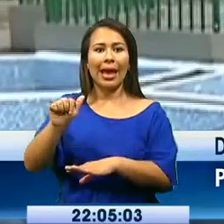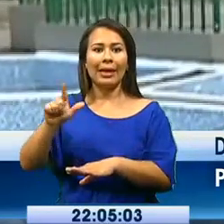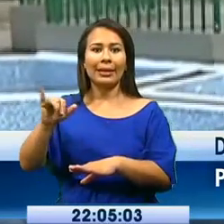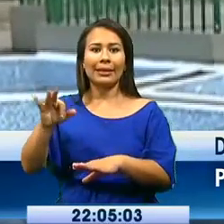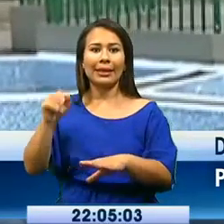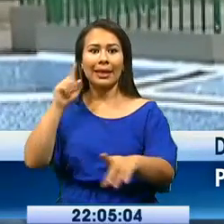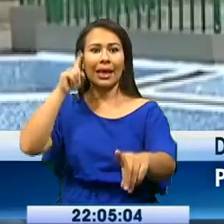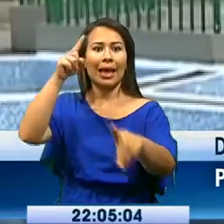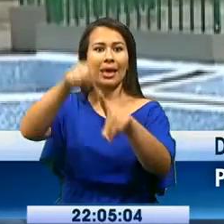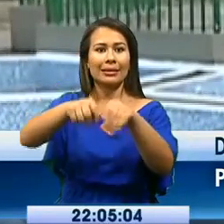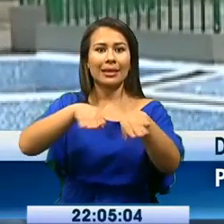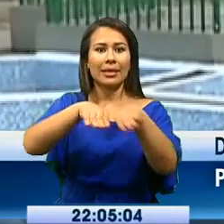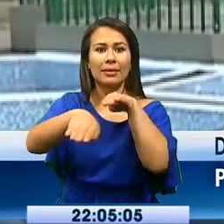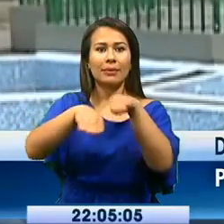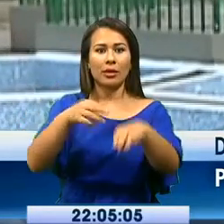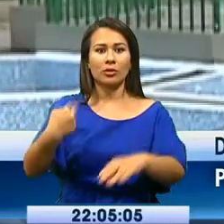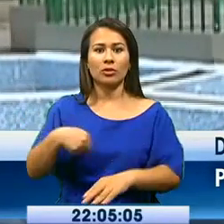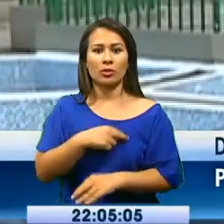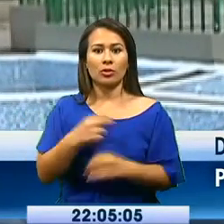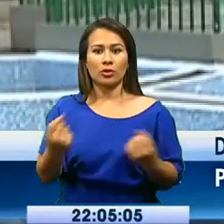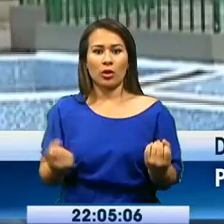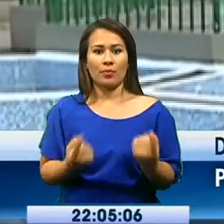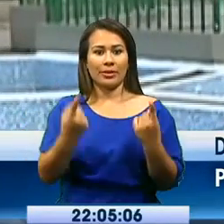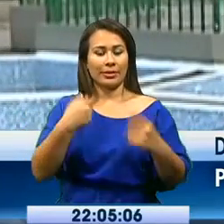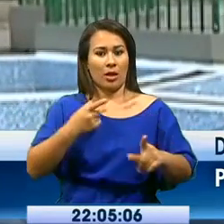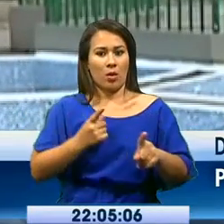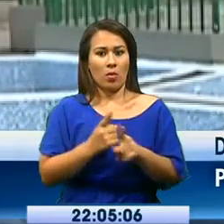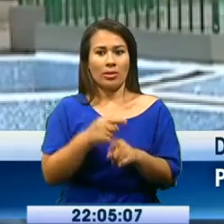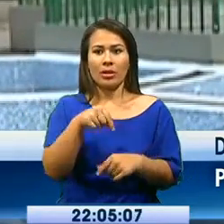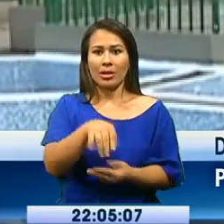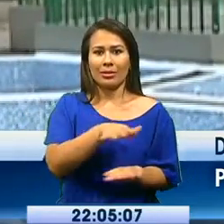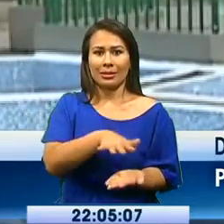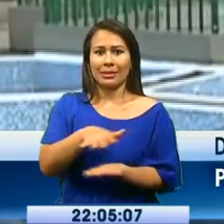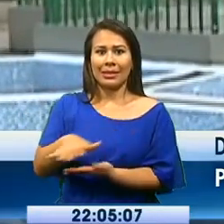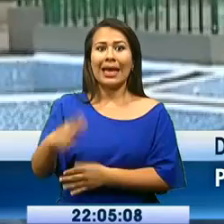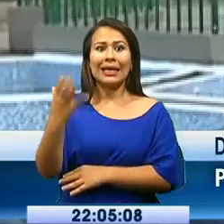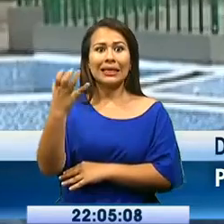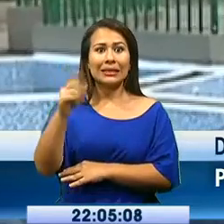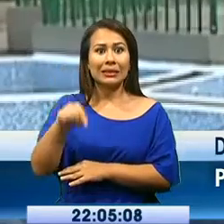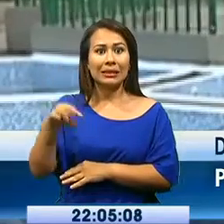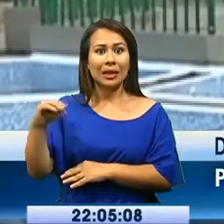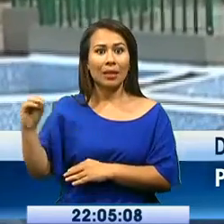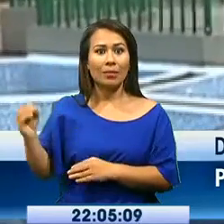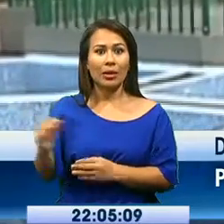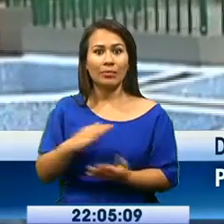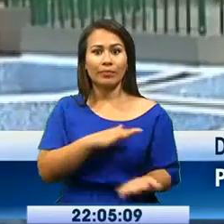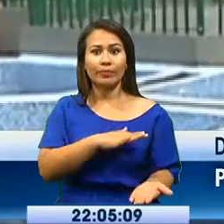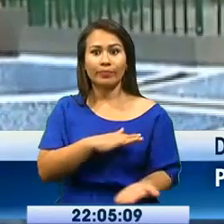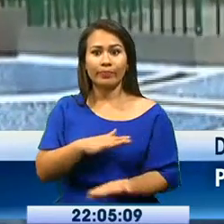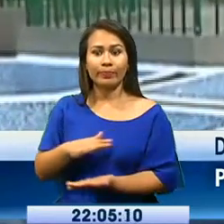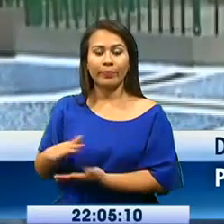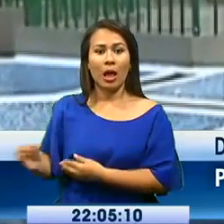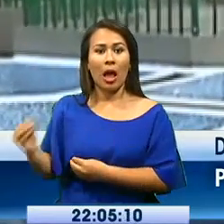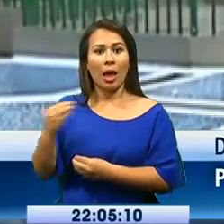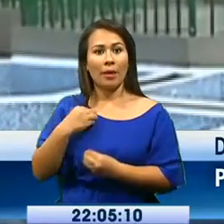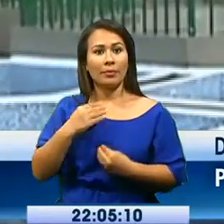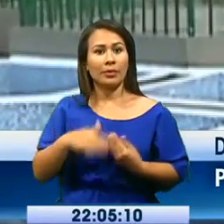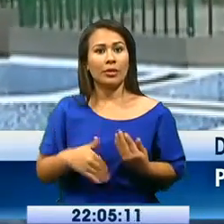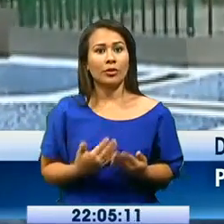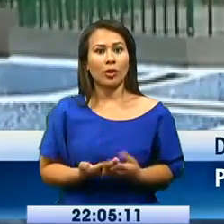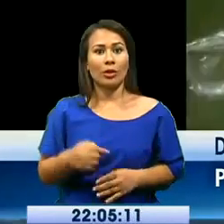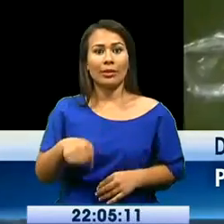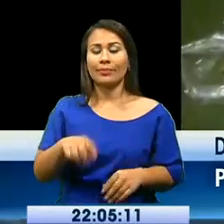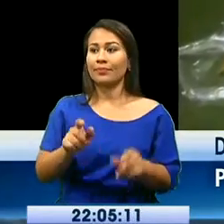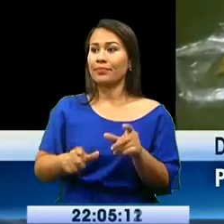vamos a las dosis, que equivalen más o menos unas 15.000 dosis que van a nuestros jóvenes, a nuestros